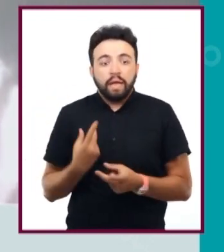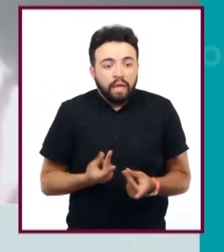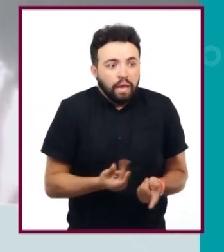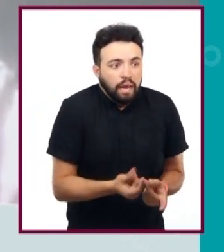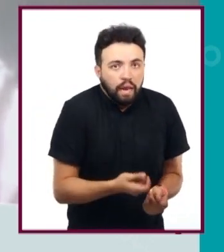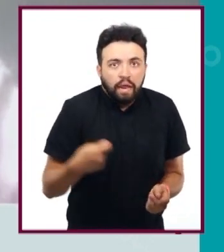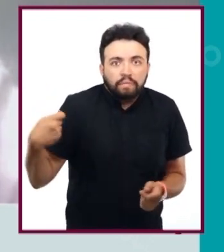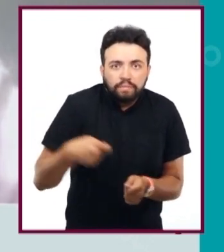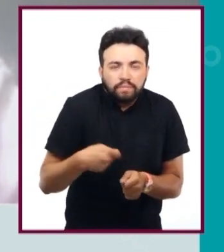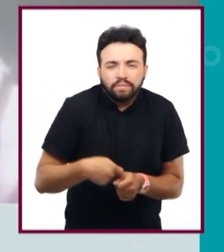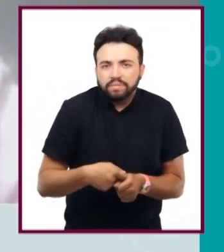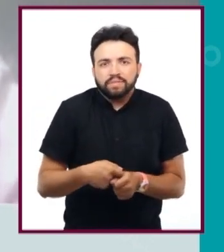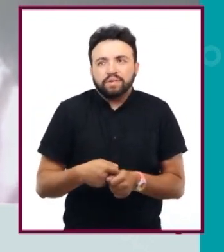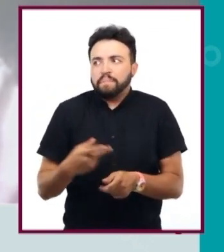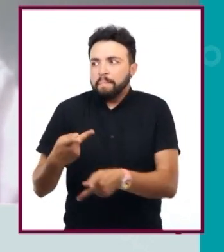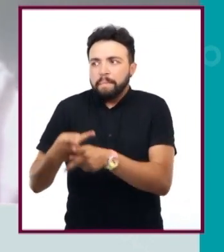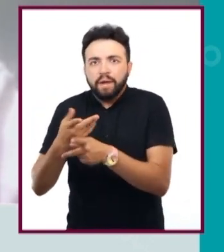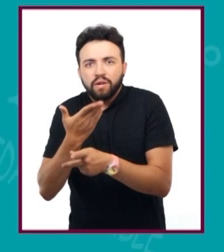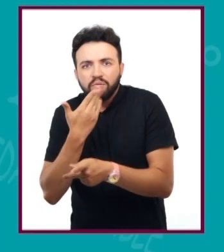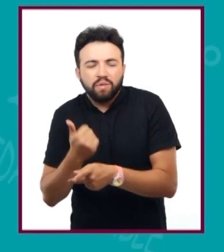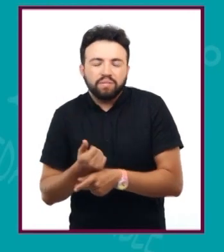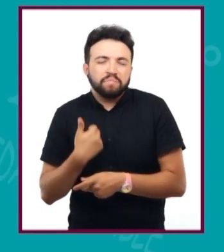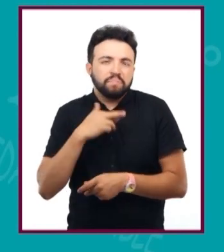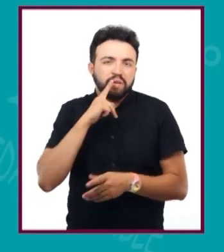No me gusta que me metan presión en ese aspecto.